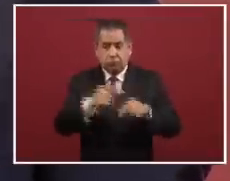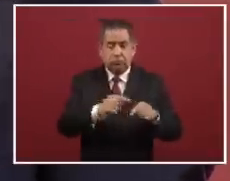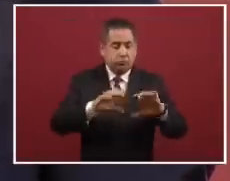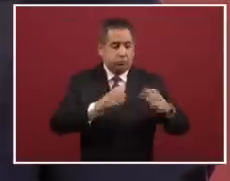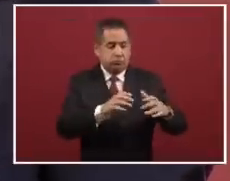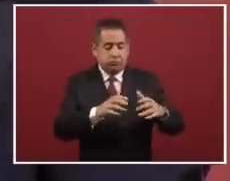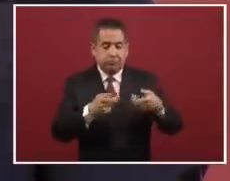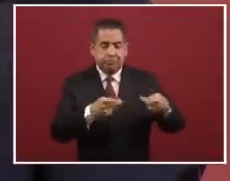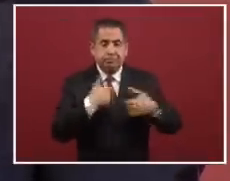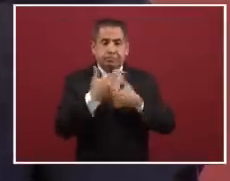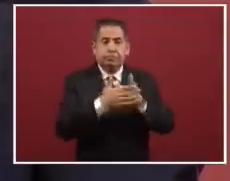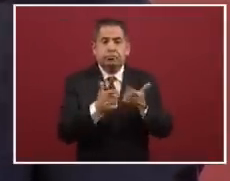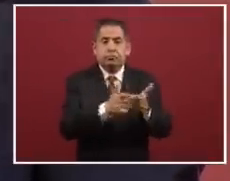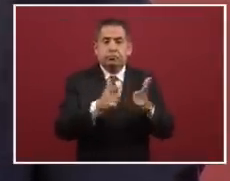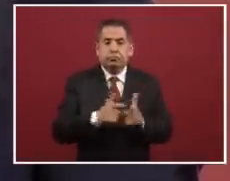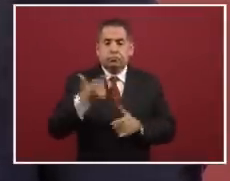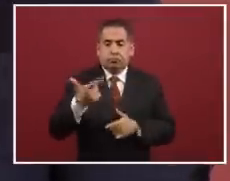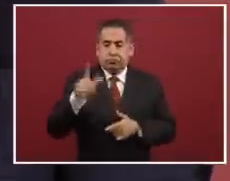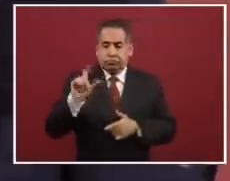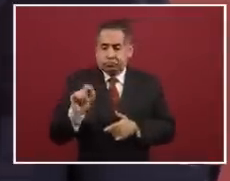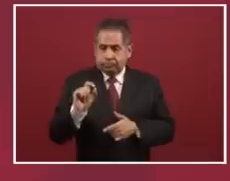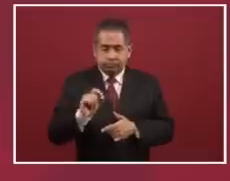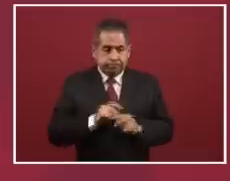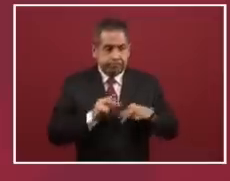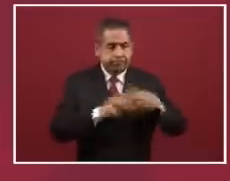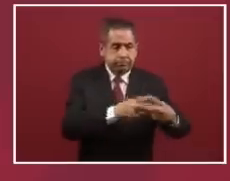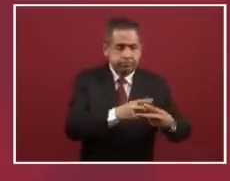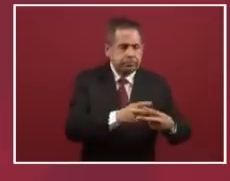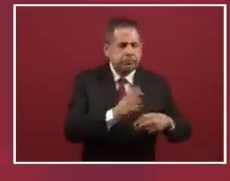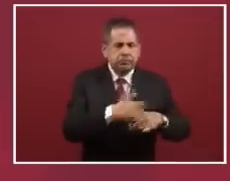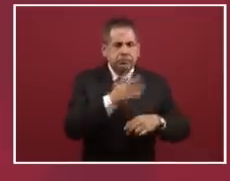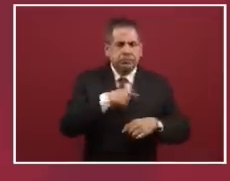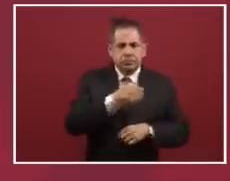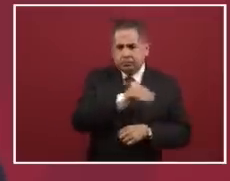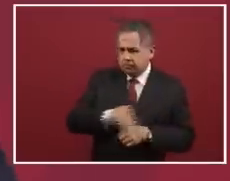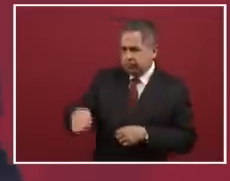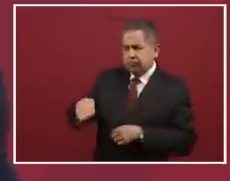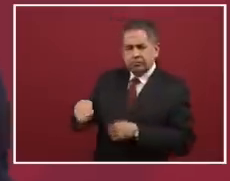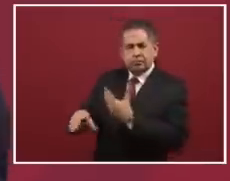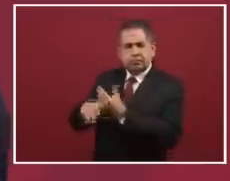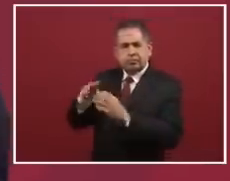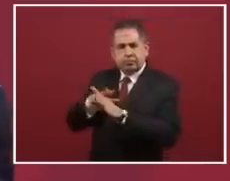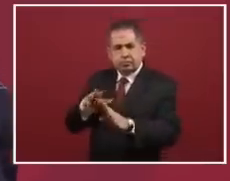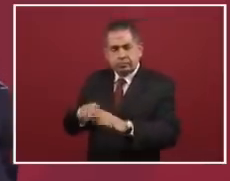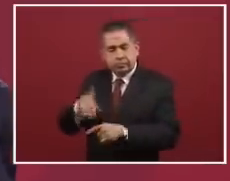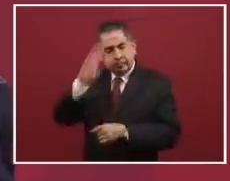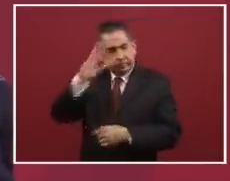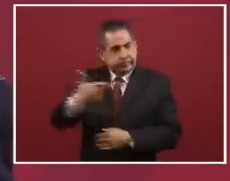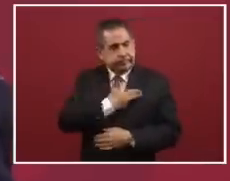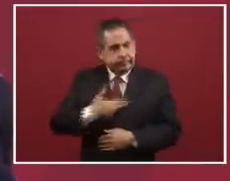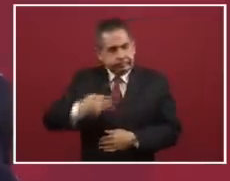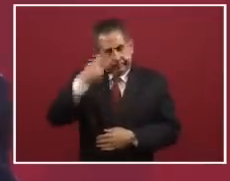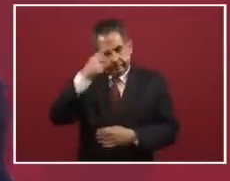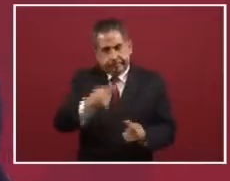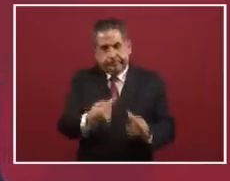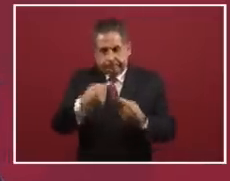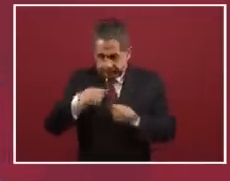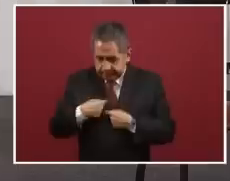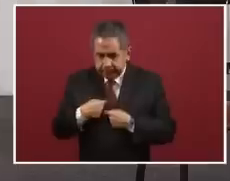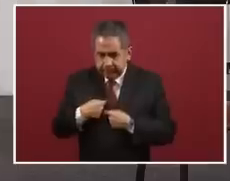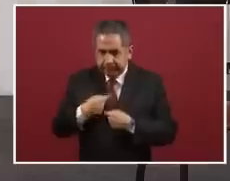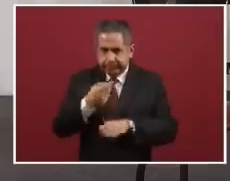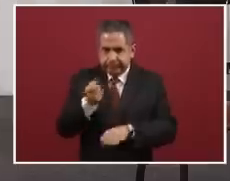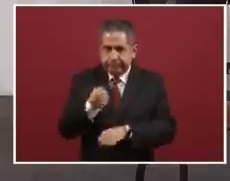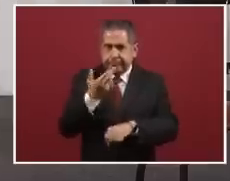G20. ¿Por qué tengo que ver con migración? Porque el señor presidente de la República encomendó a la